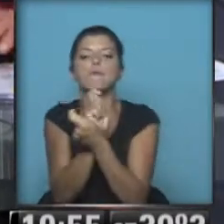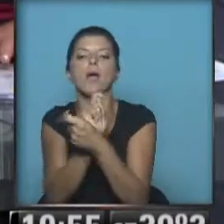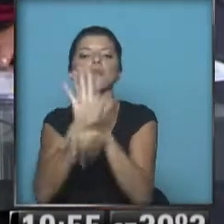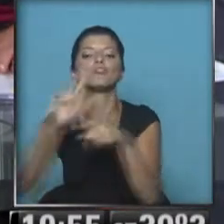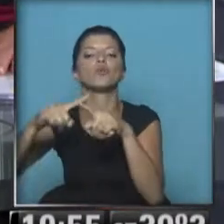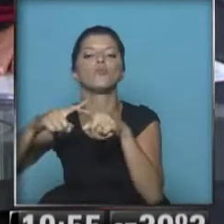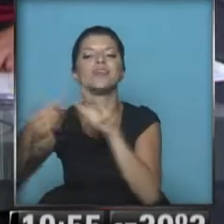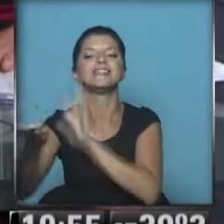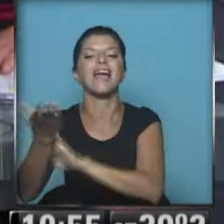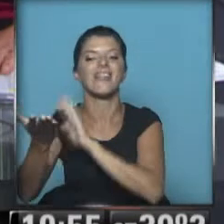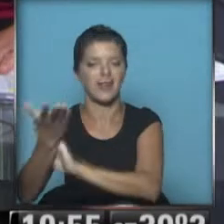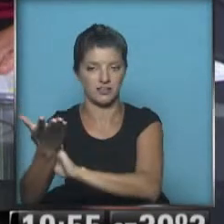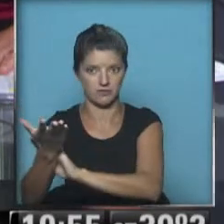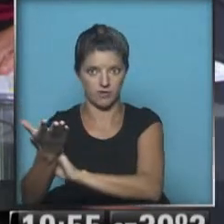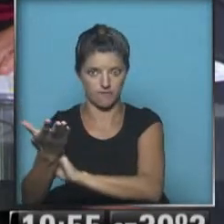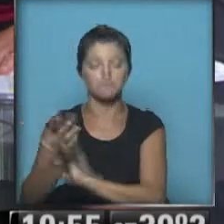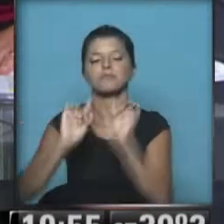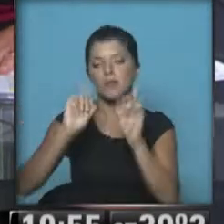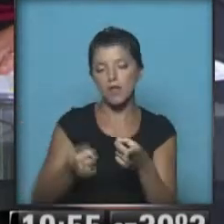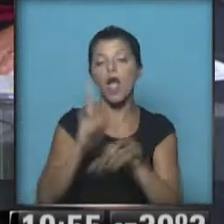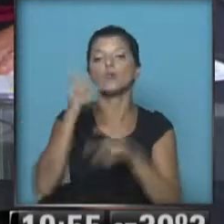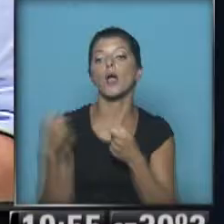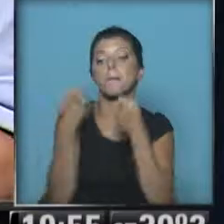esta fuerza política y también del oficialismo.